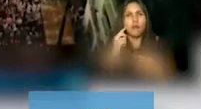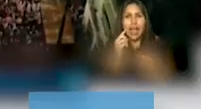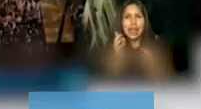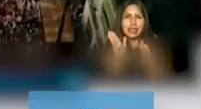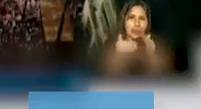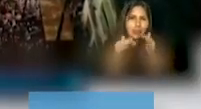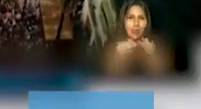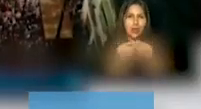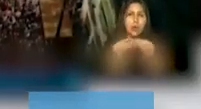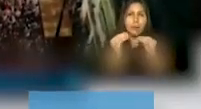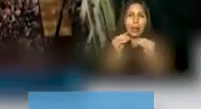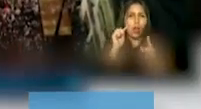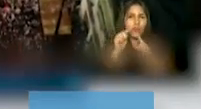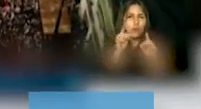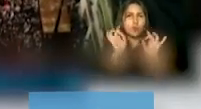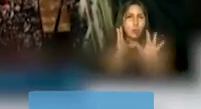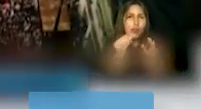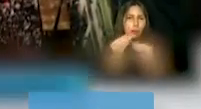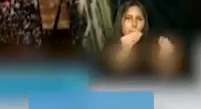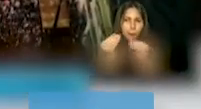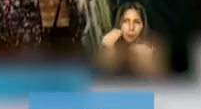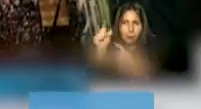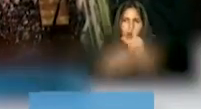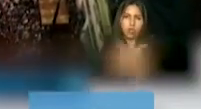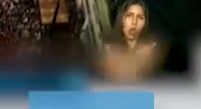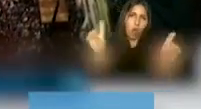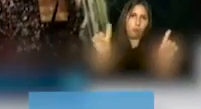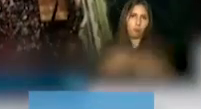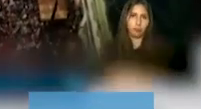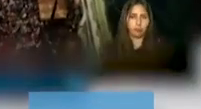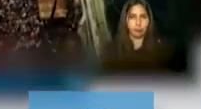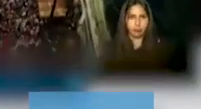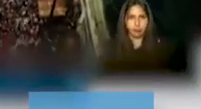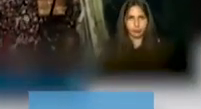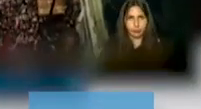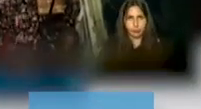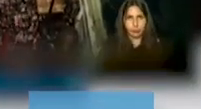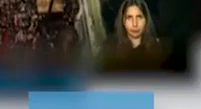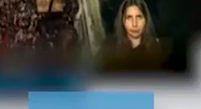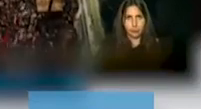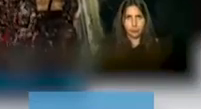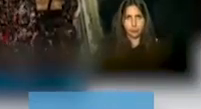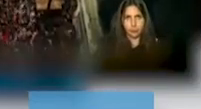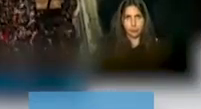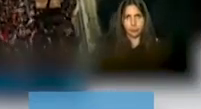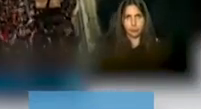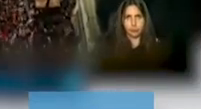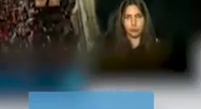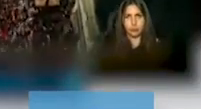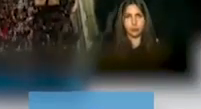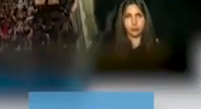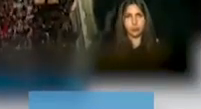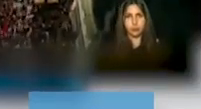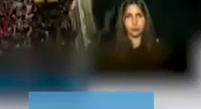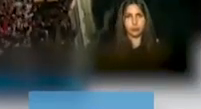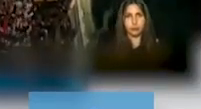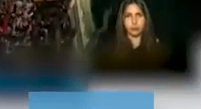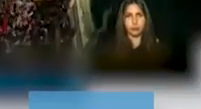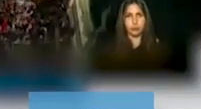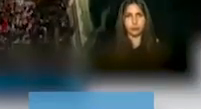partidos tradicionales contra los cuales luchó la izquierda típicamente. O sea, el reparto, el clientelismo, ¿no? Y